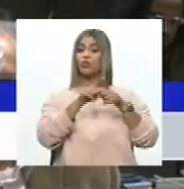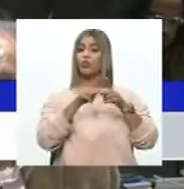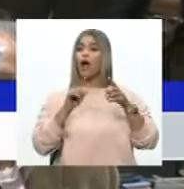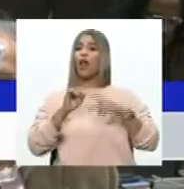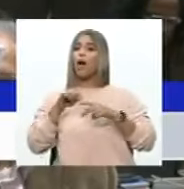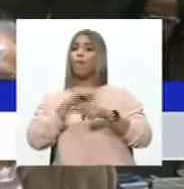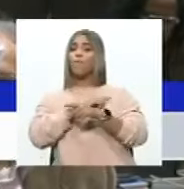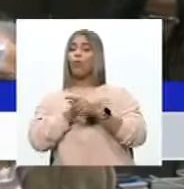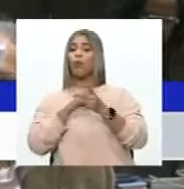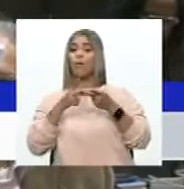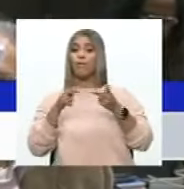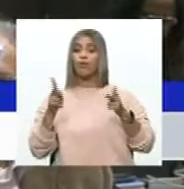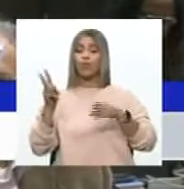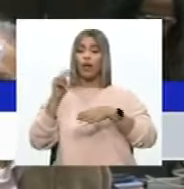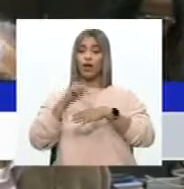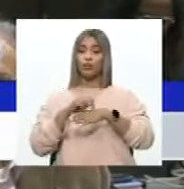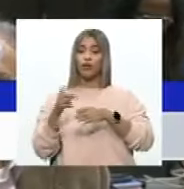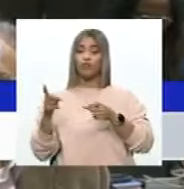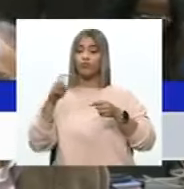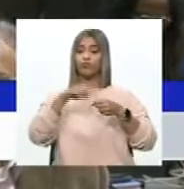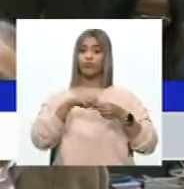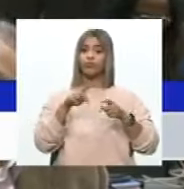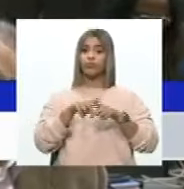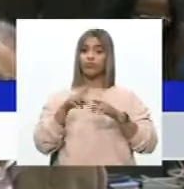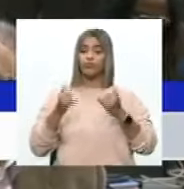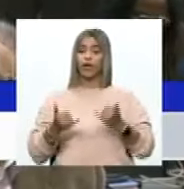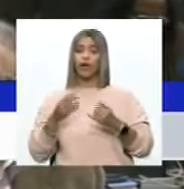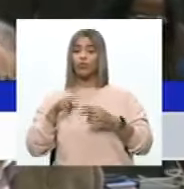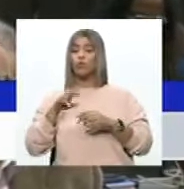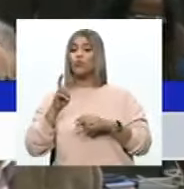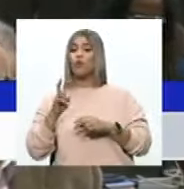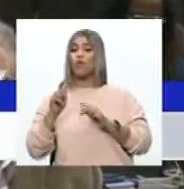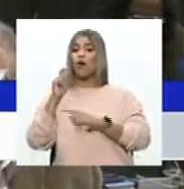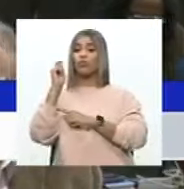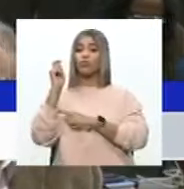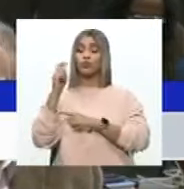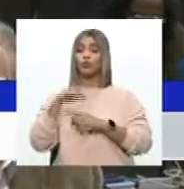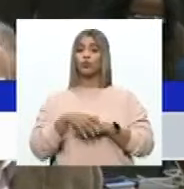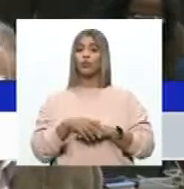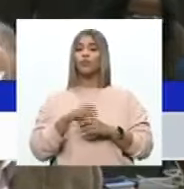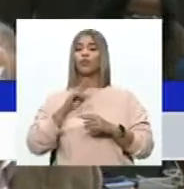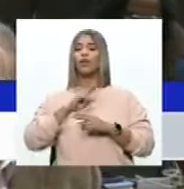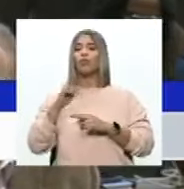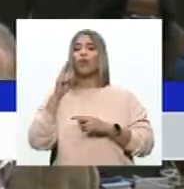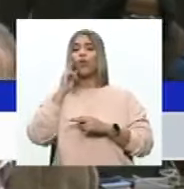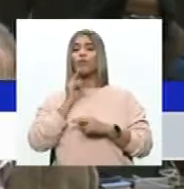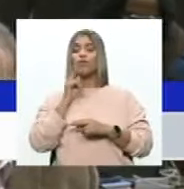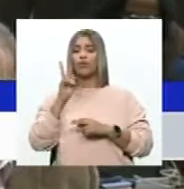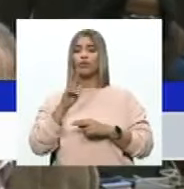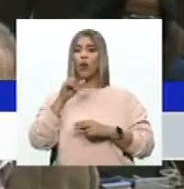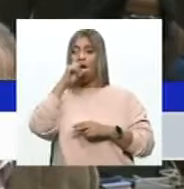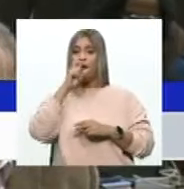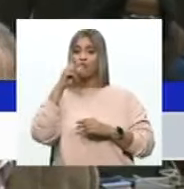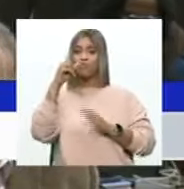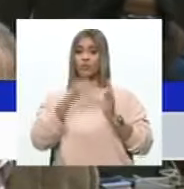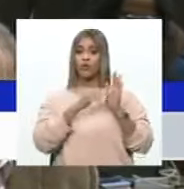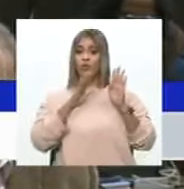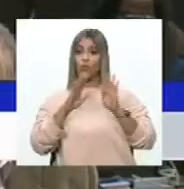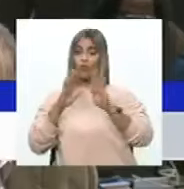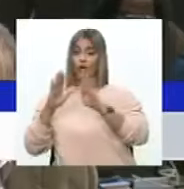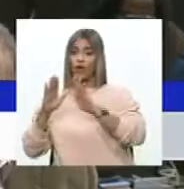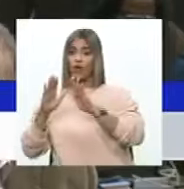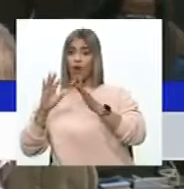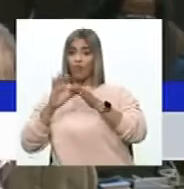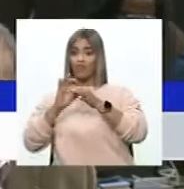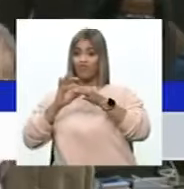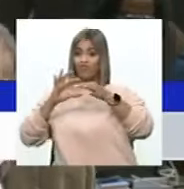Público Nacional que fue incluida como tal en nuestra novísima Constitución de la República Bolivariana de Venezuela del 99,